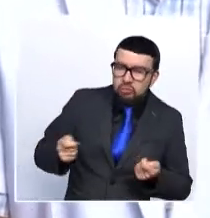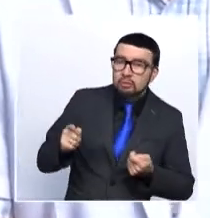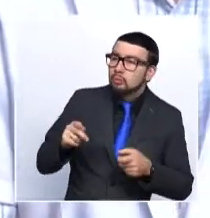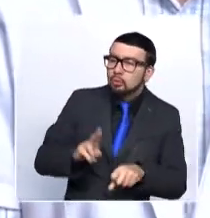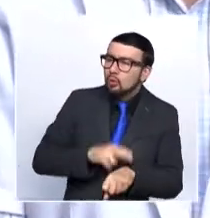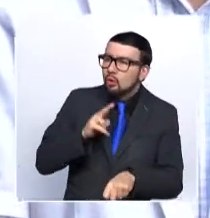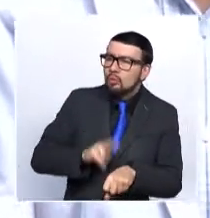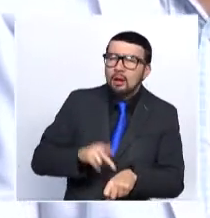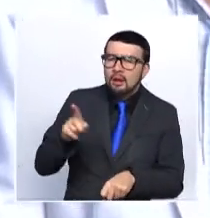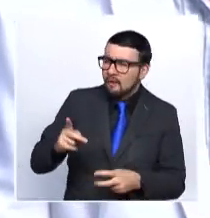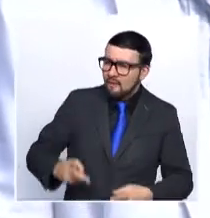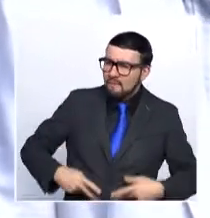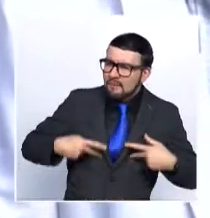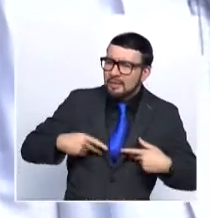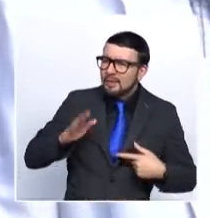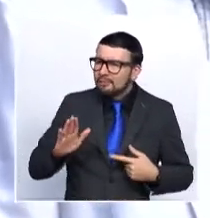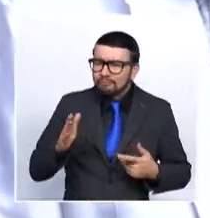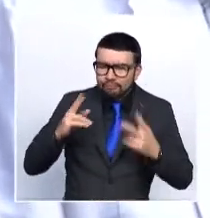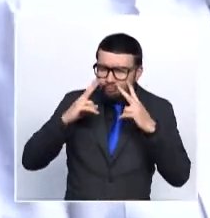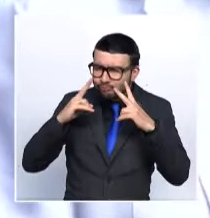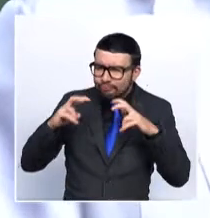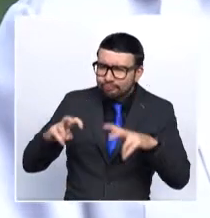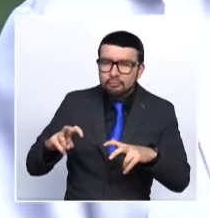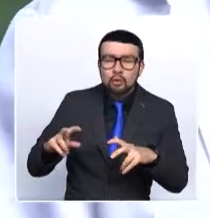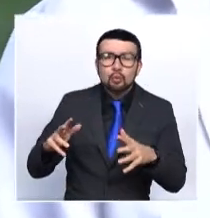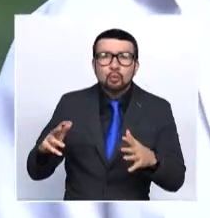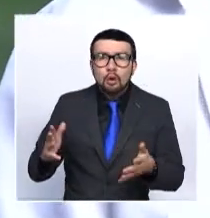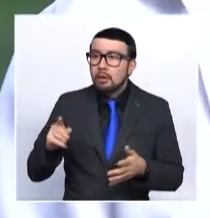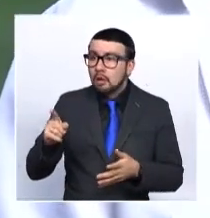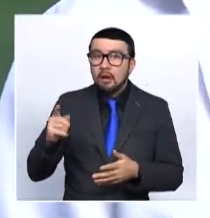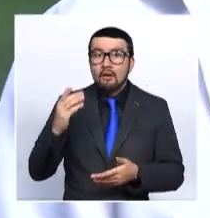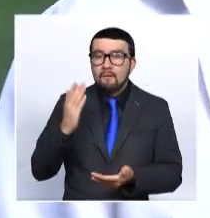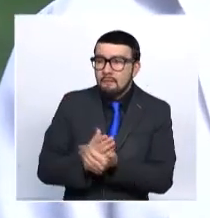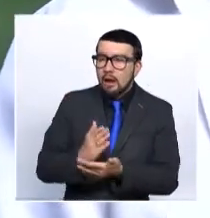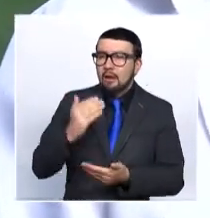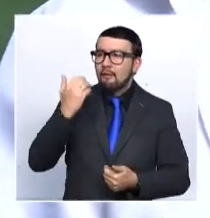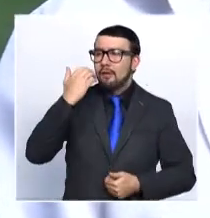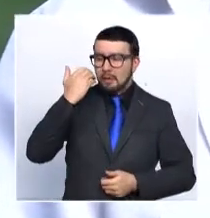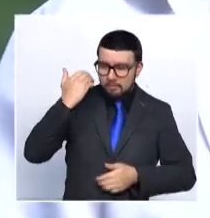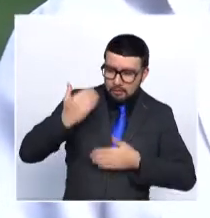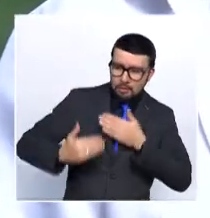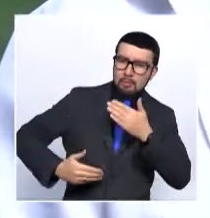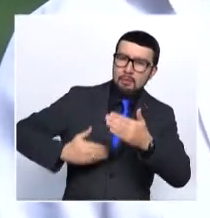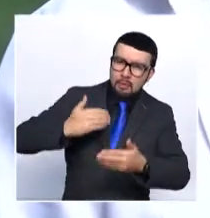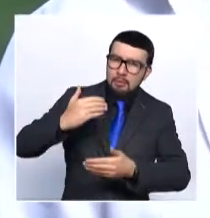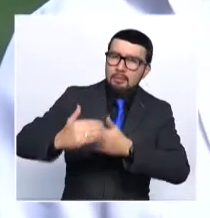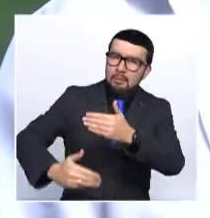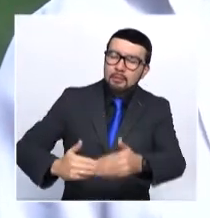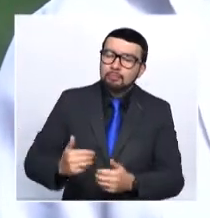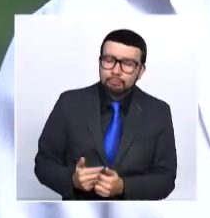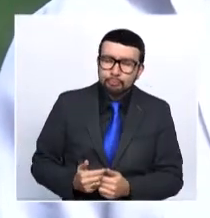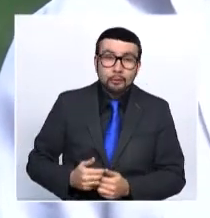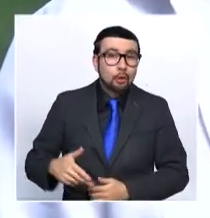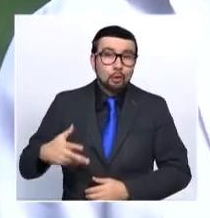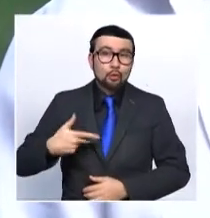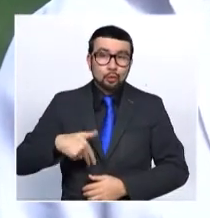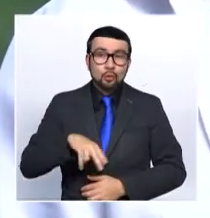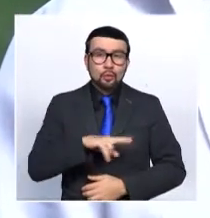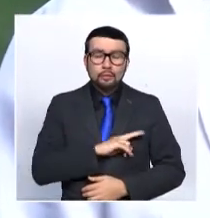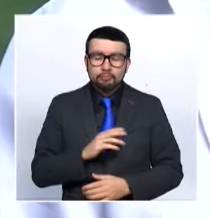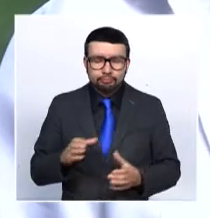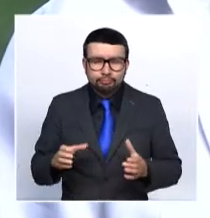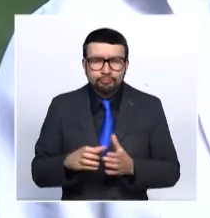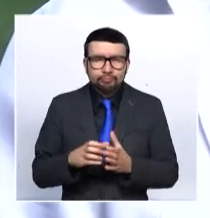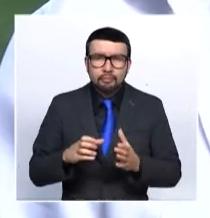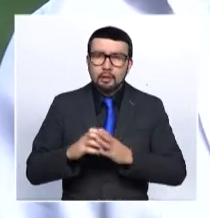vida diaria y de cómo eso puede afectar y llevar a una enfermedad, ¿cierto? Desde ese punto entonces hemos establecido una consulta integral en la